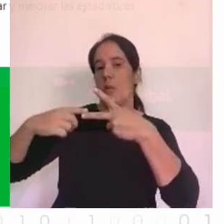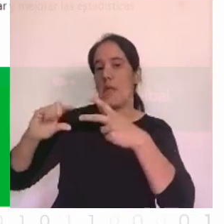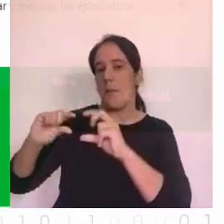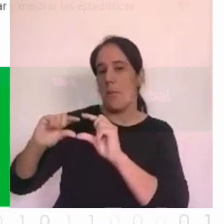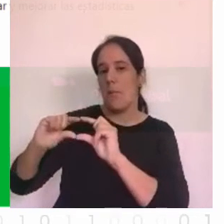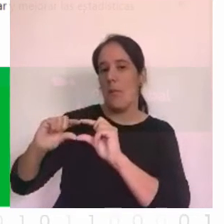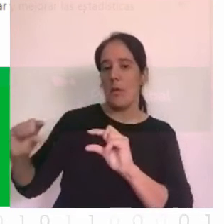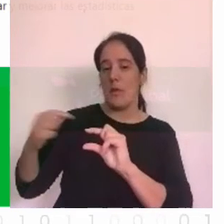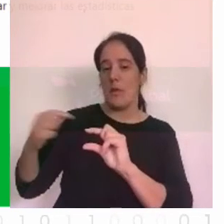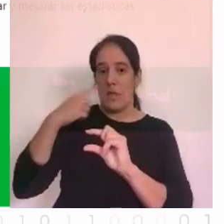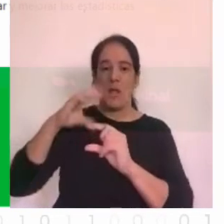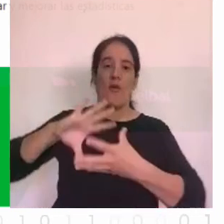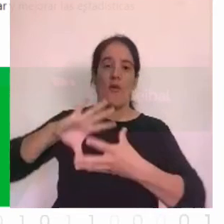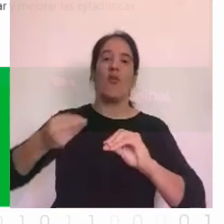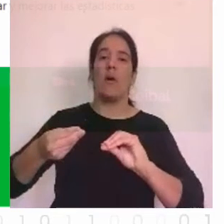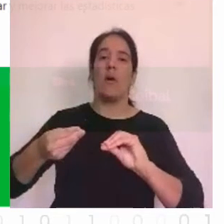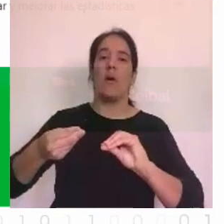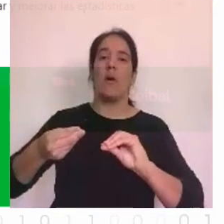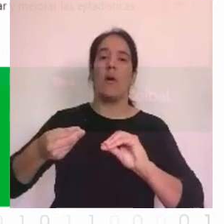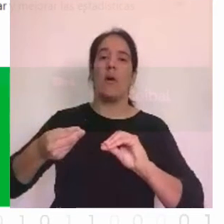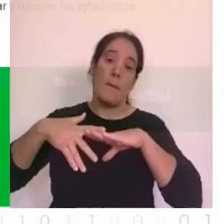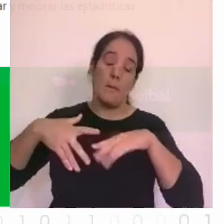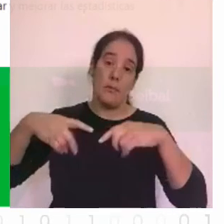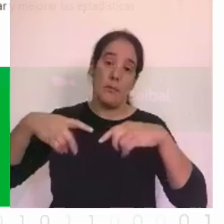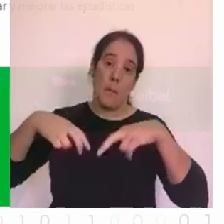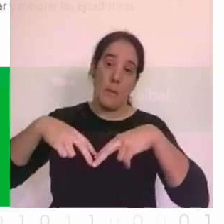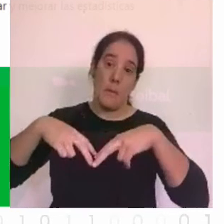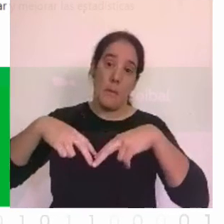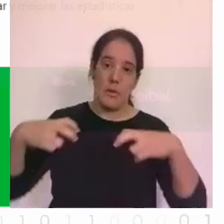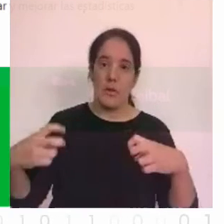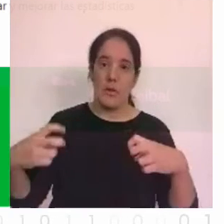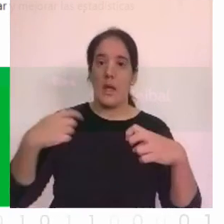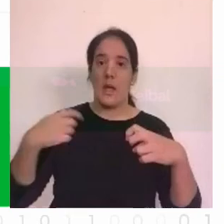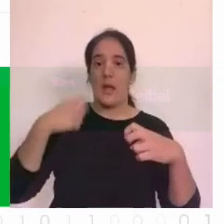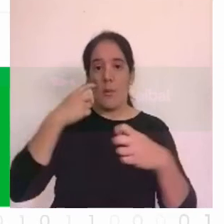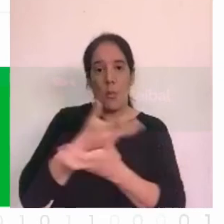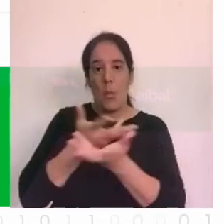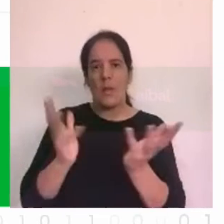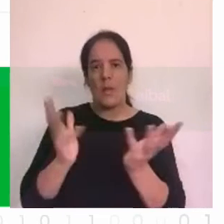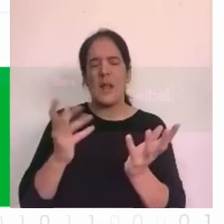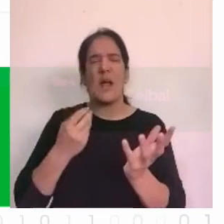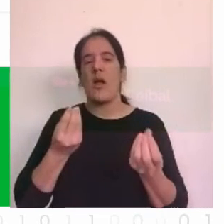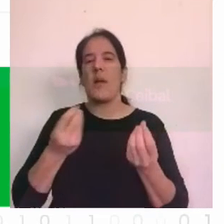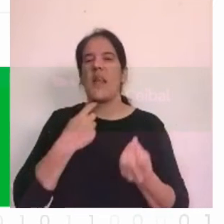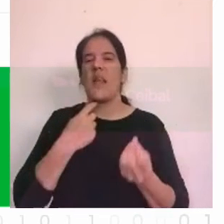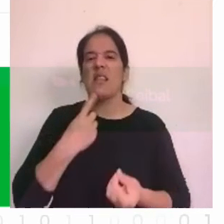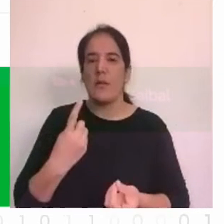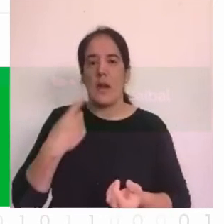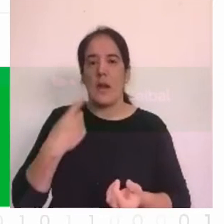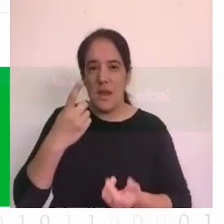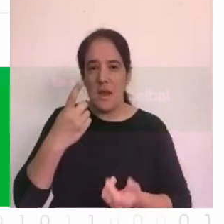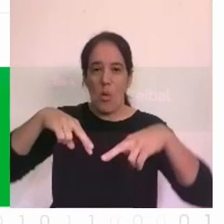ficha metodológica. La ventaja que tienen los visualizadores Shiny es que se pueden embeber en la página del INE,